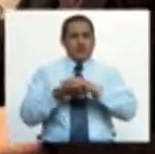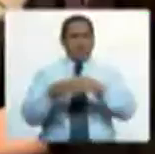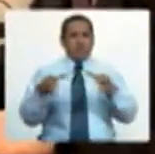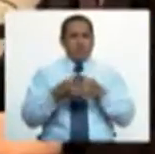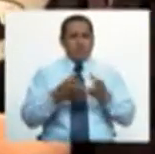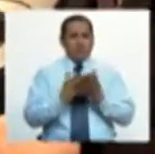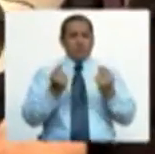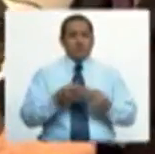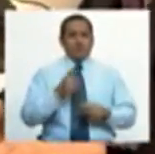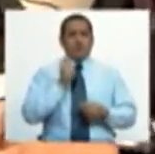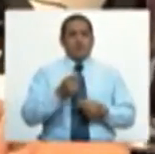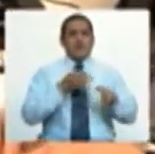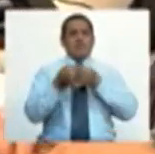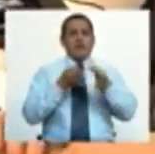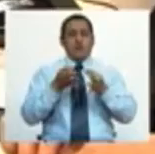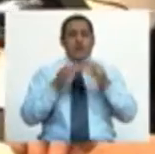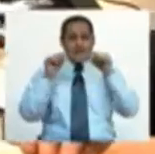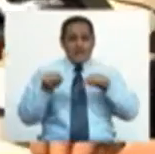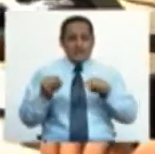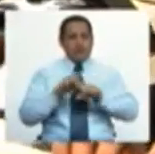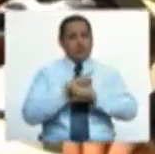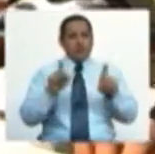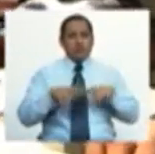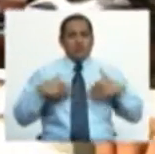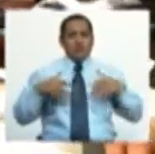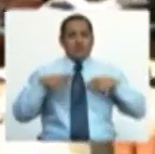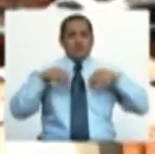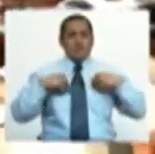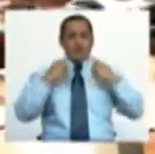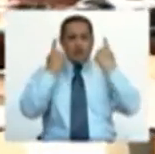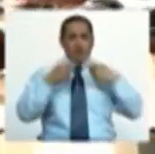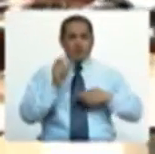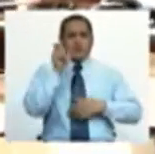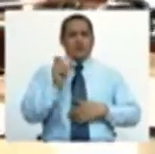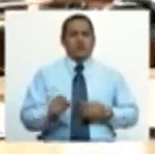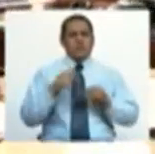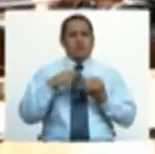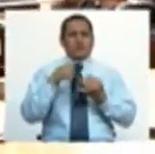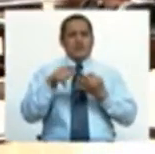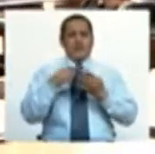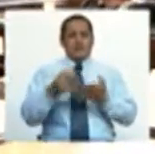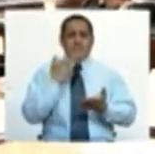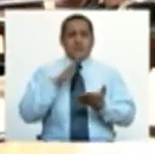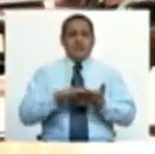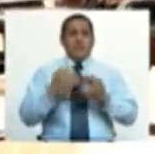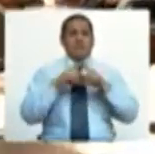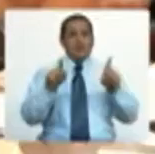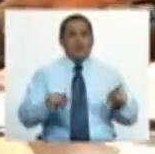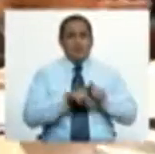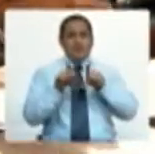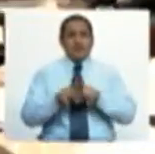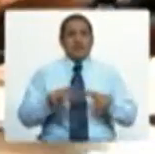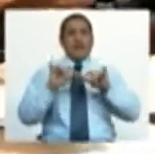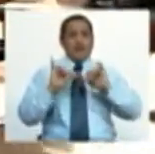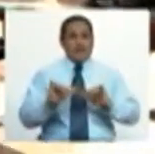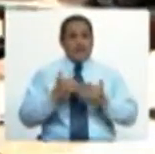las cuales el tribunal ha dicho, en este caso no podemos amparar la pretensión de la persona porque ha habido tal o cual circunstancia, pero que quede